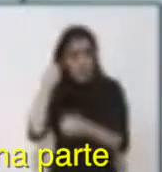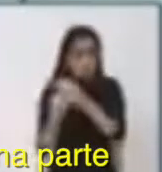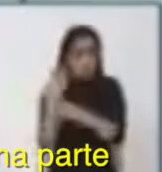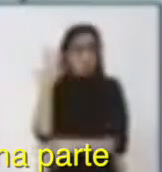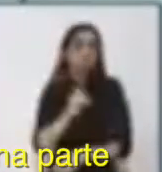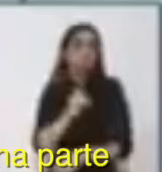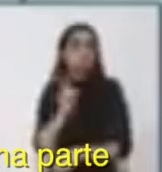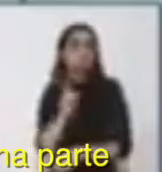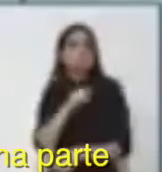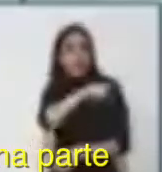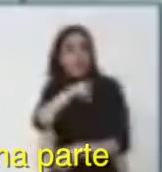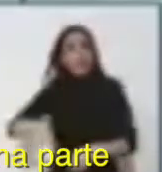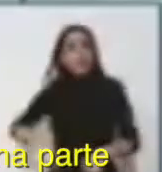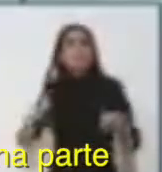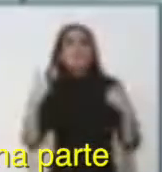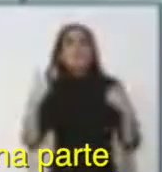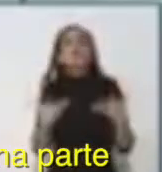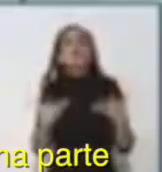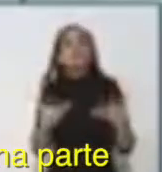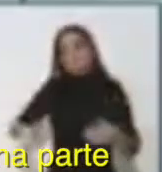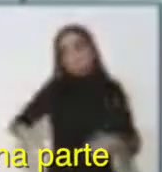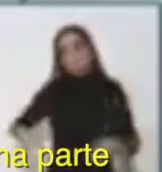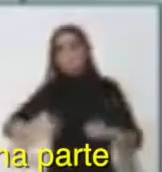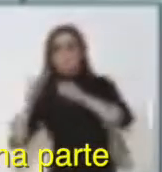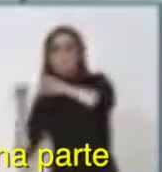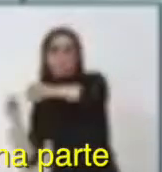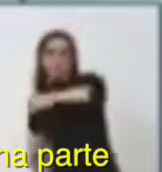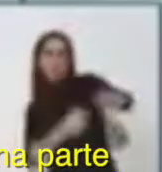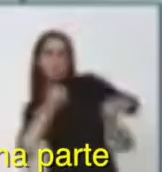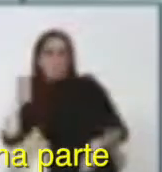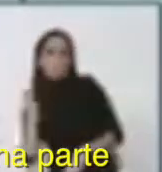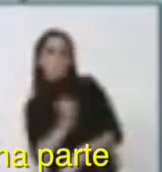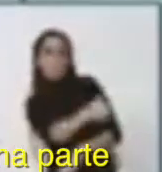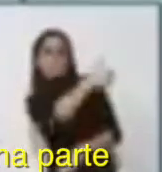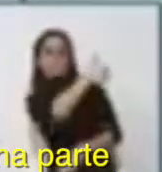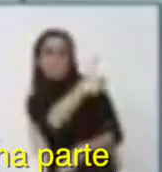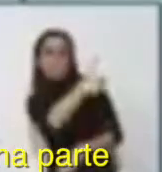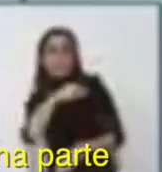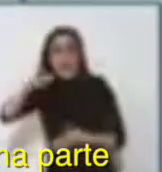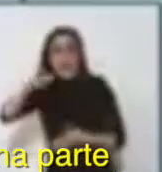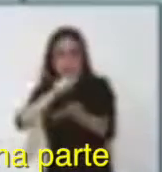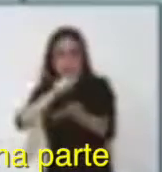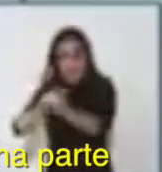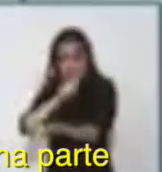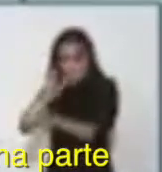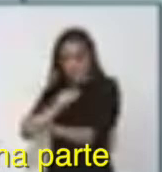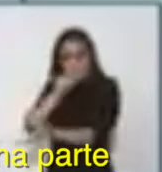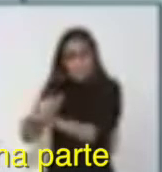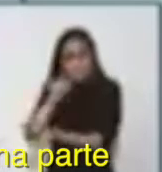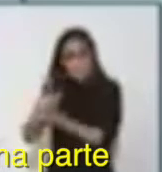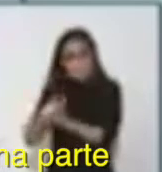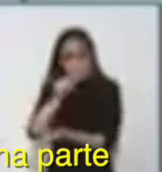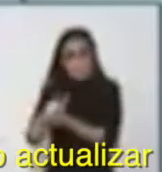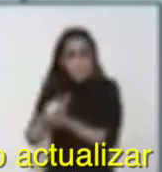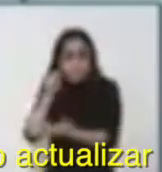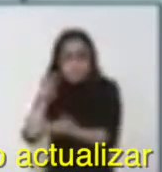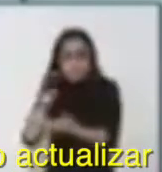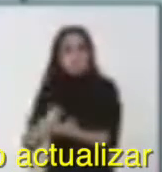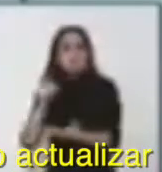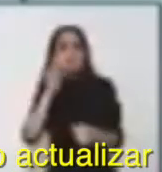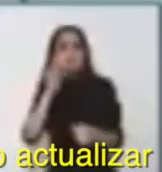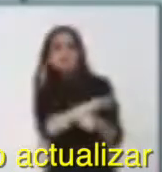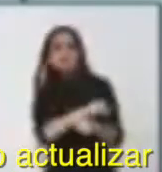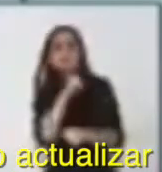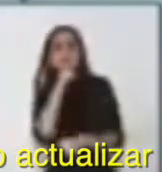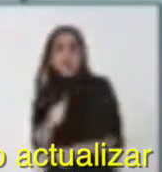de los locatarios, quienes señalaron que una parte del mercado fue afectada por el incendio hace 5 años y sigue abandonada. Tras escuchar a